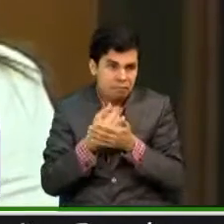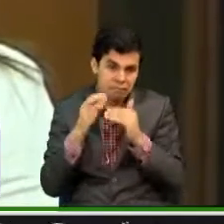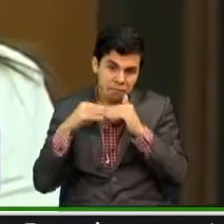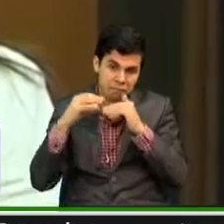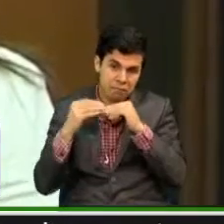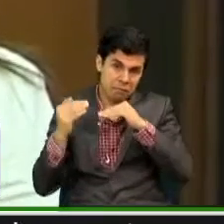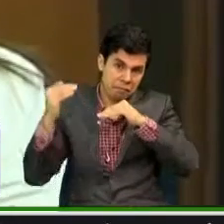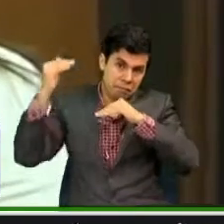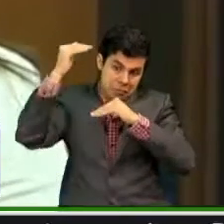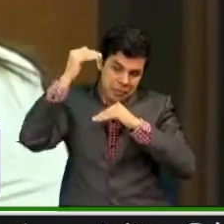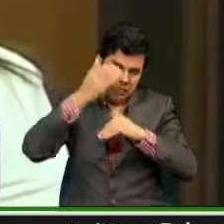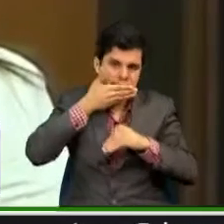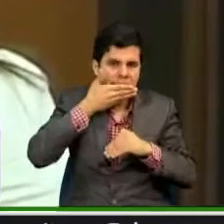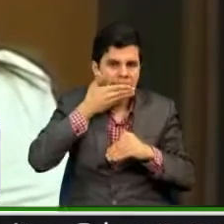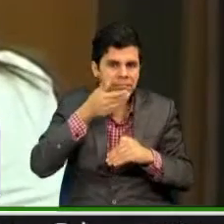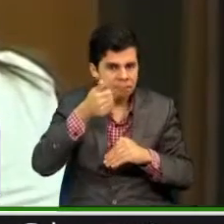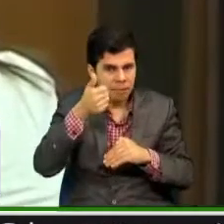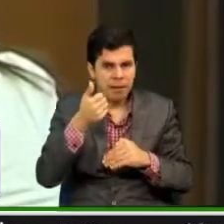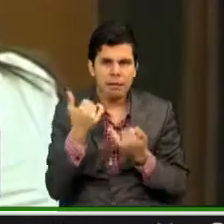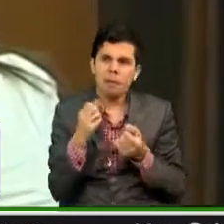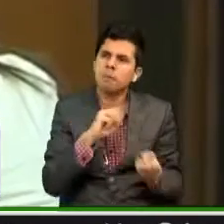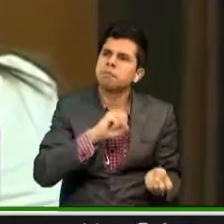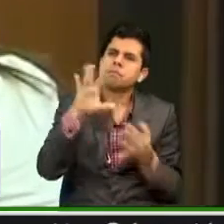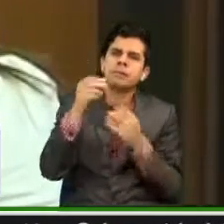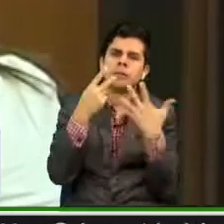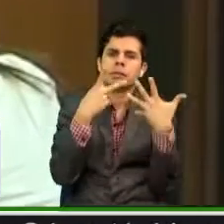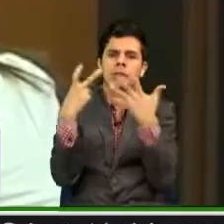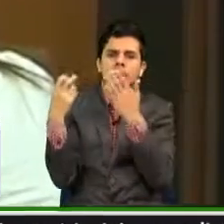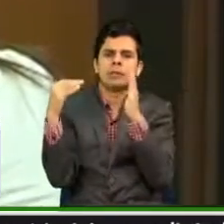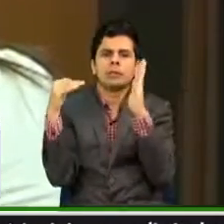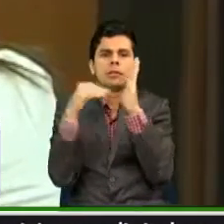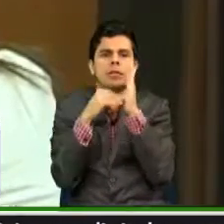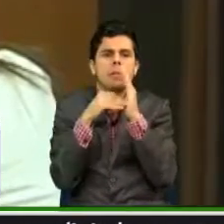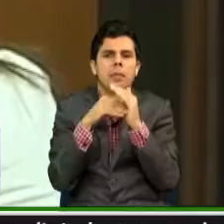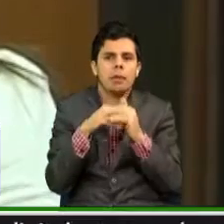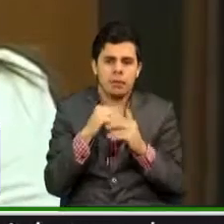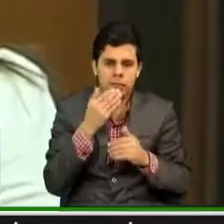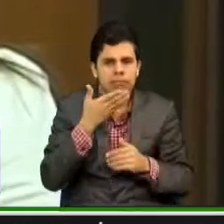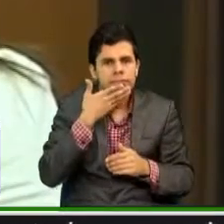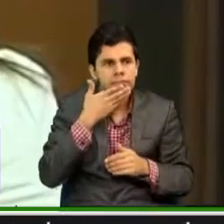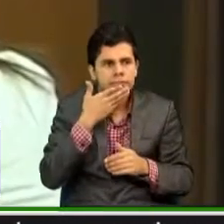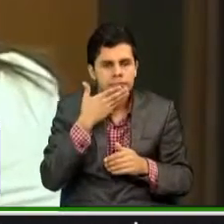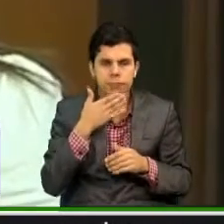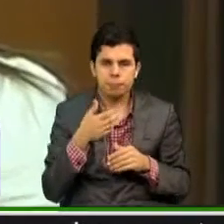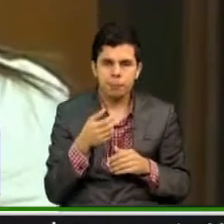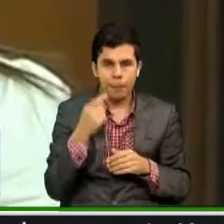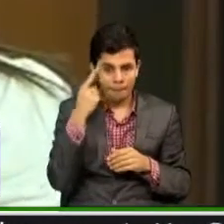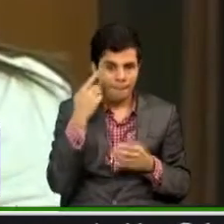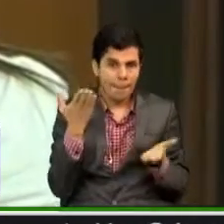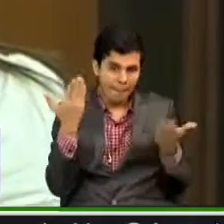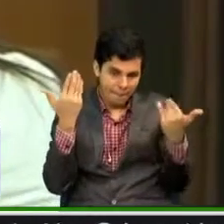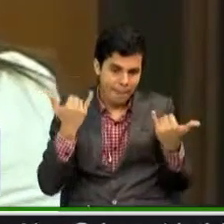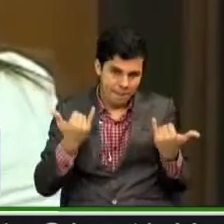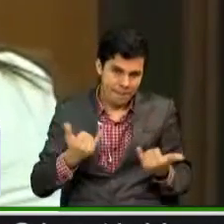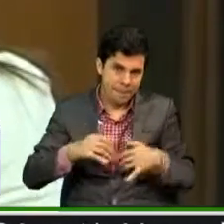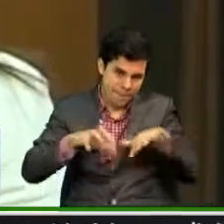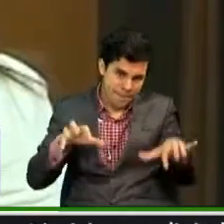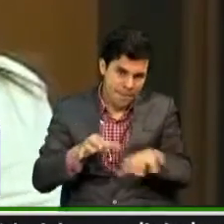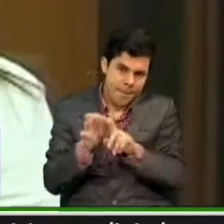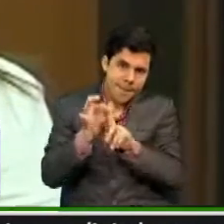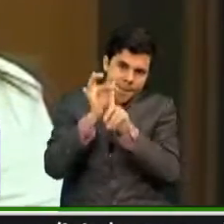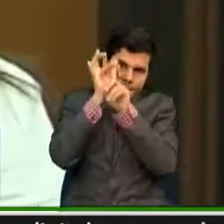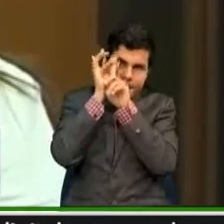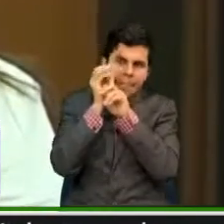dólar. En estos momentos la carga está por encima de los 700 mil pesos y eso es benéfico. Lo único es